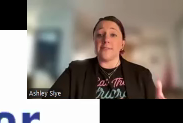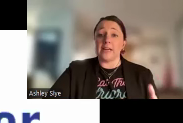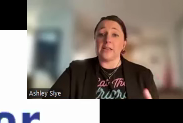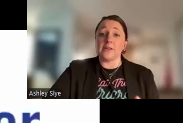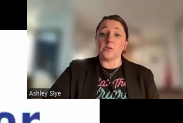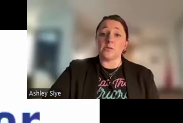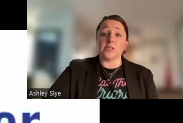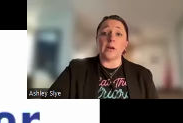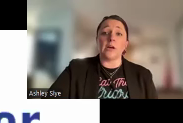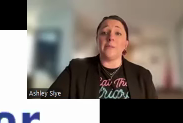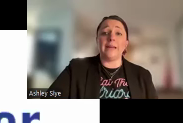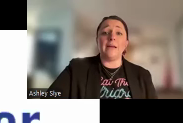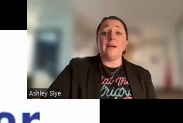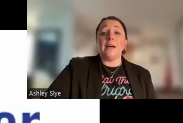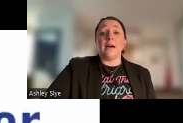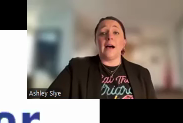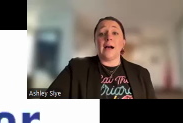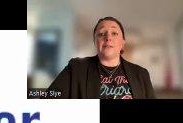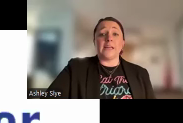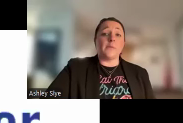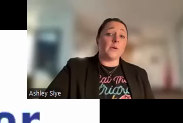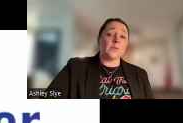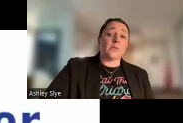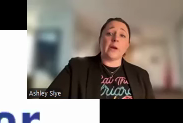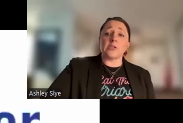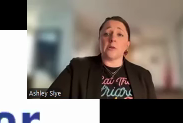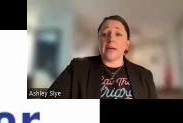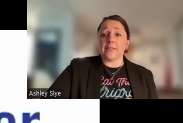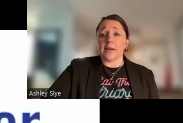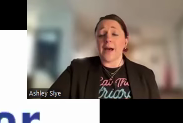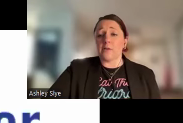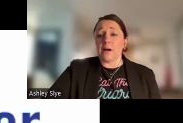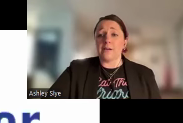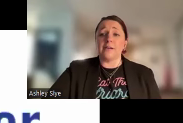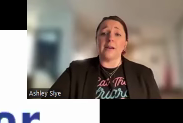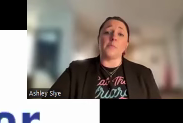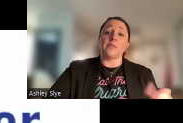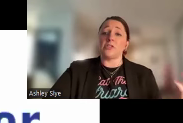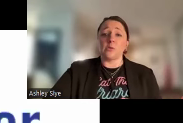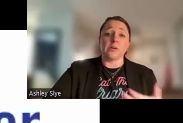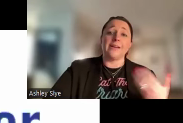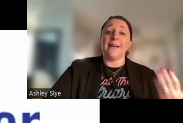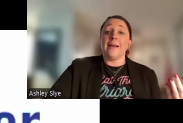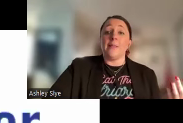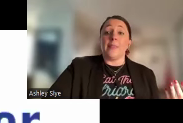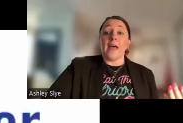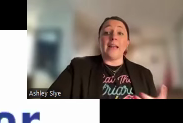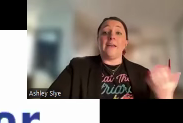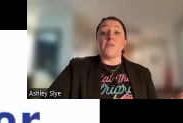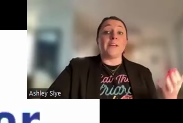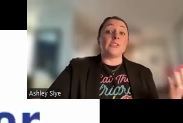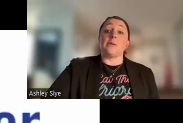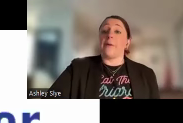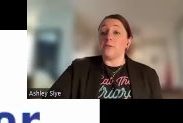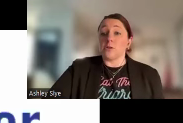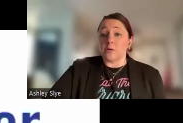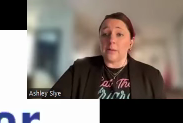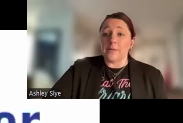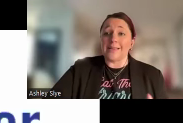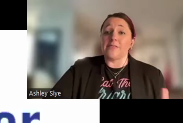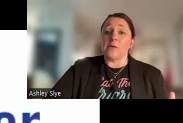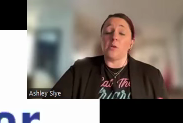de seguro social o las licencias de manejar. eh, Incluso información